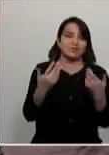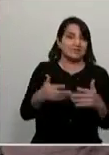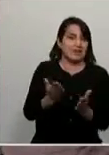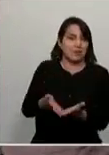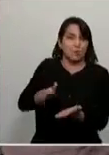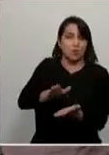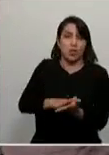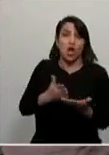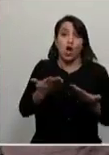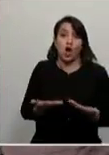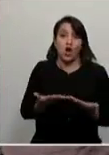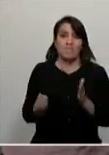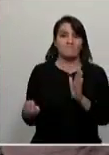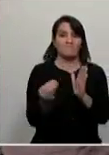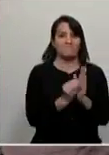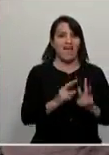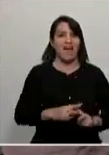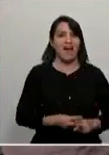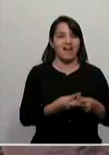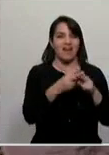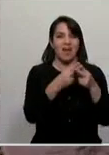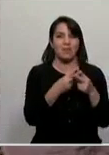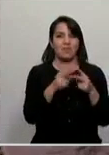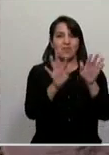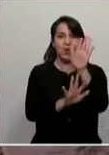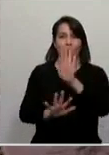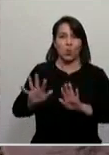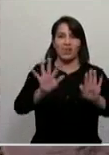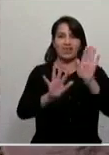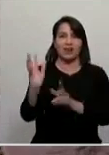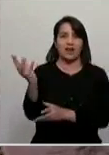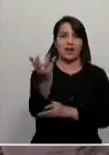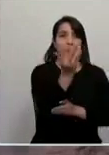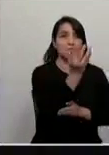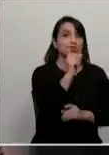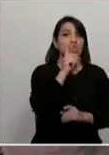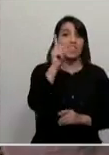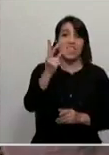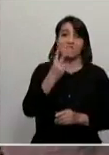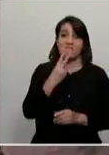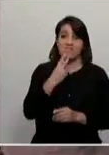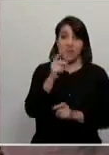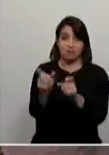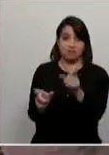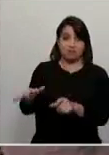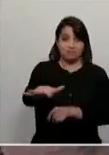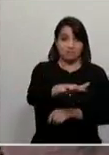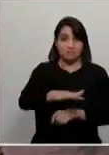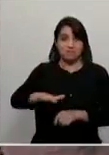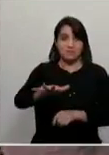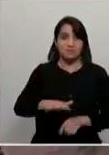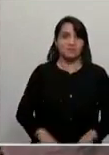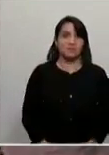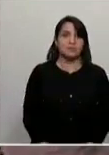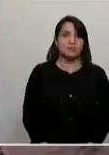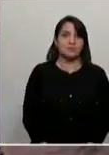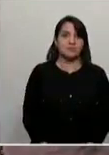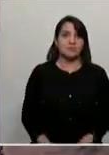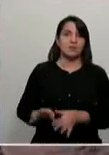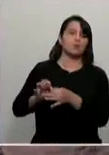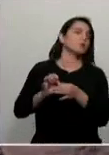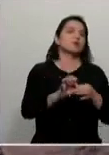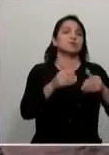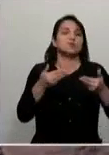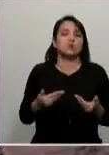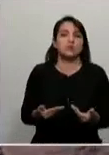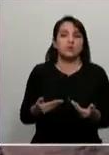Y la idea es que a partir de mañana estas tres comisiones comiencen a trabajar ya en, obviamente, sus trabajos respectivos. En armonización se van a